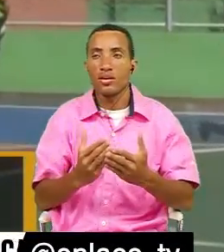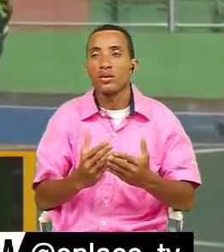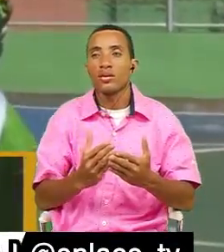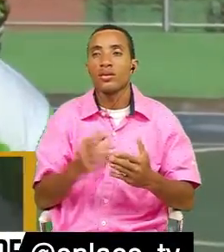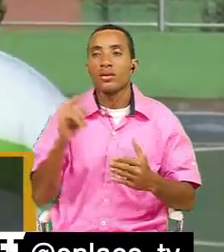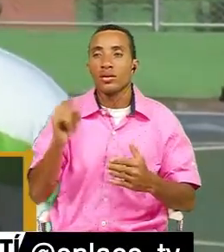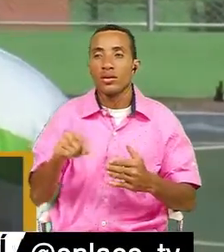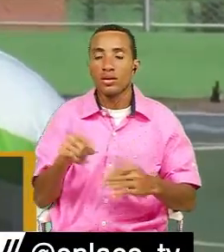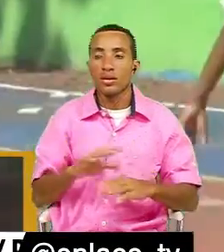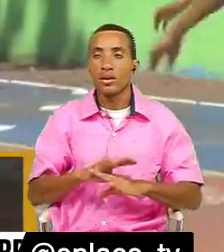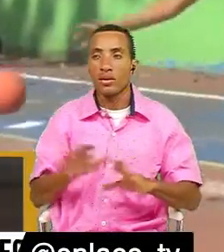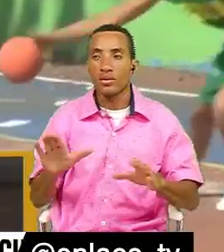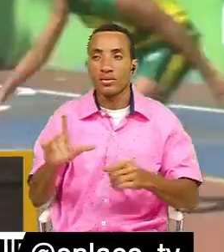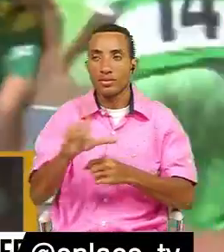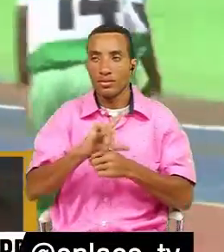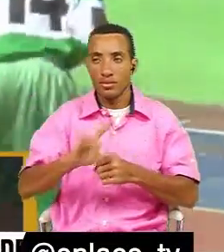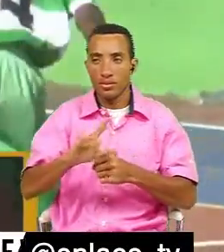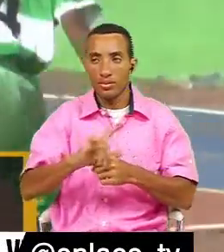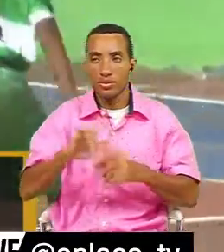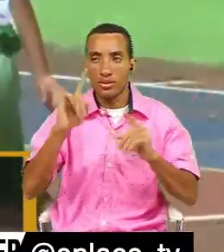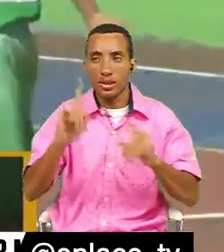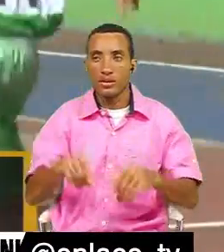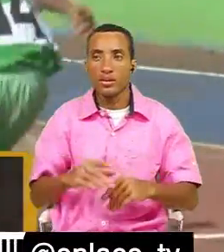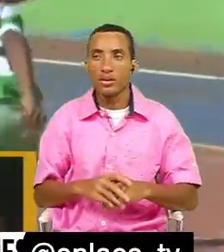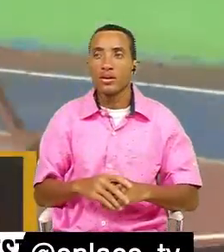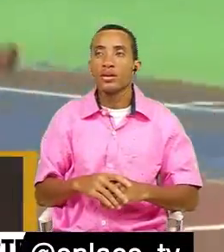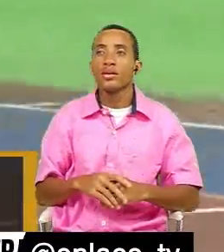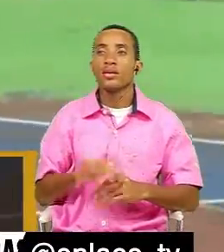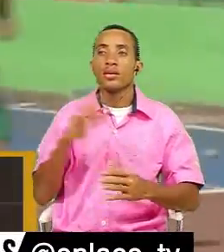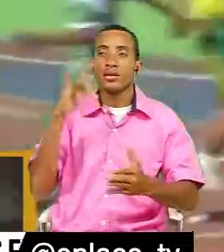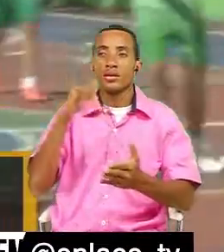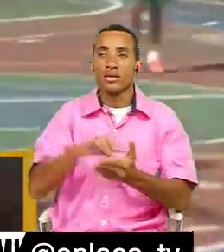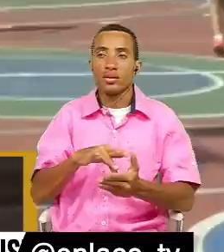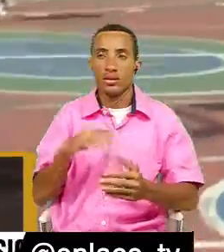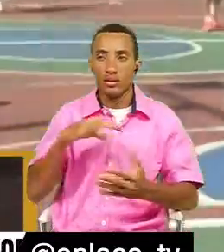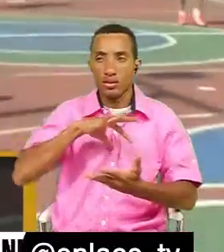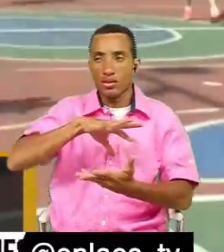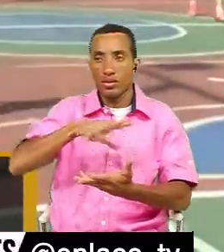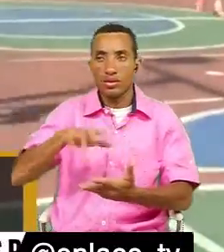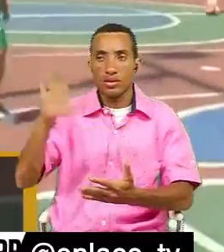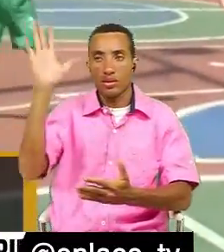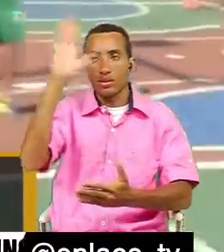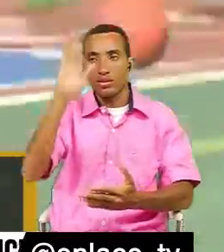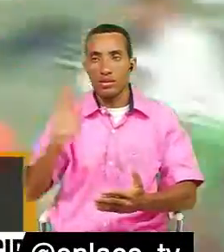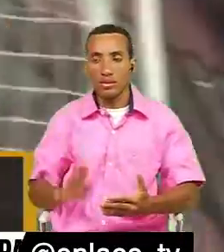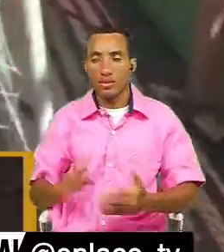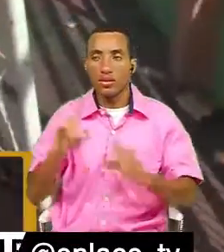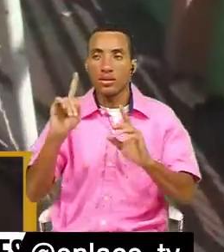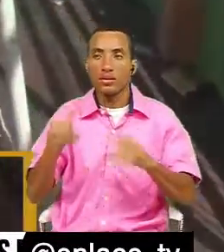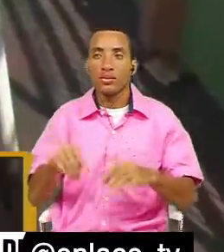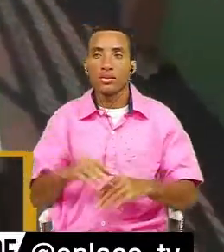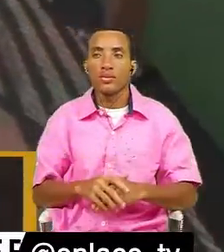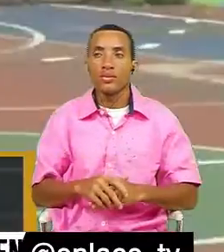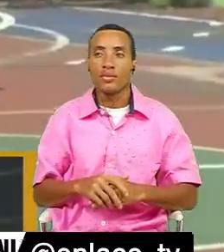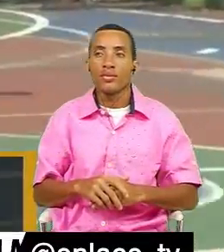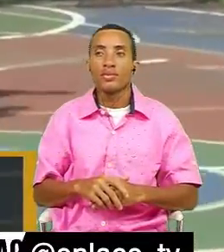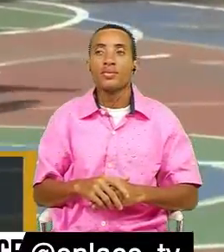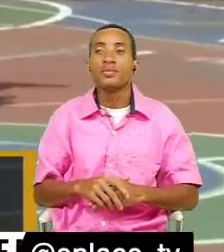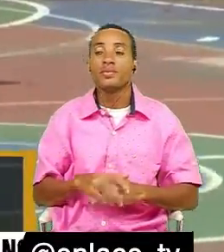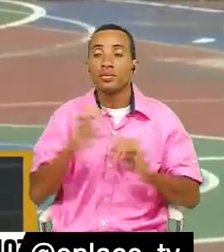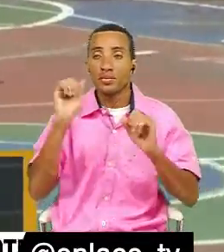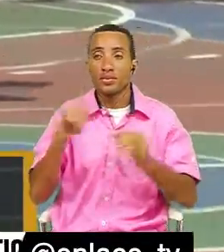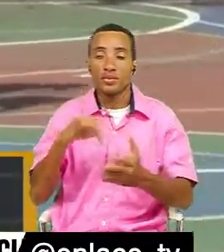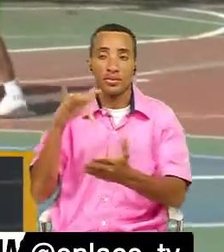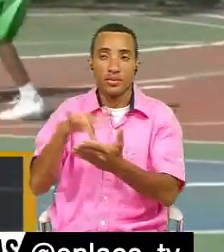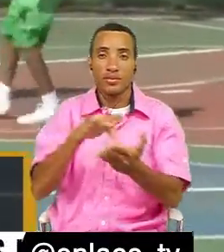nivel mundial, en la fase municipal. Esto es con miras a participar en la fase departamental, que es la fase que viene. El certamen deportivo cuenta con la participación de